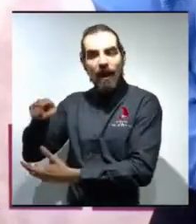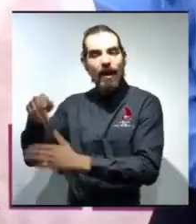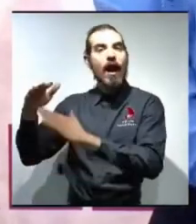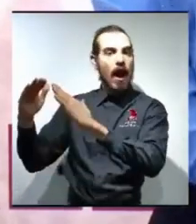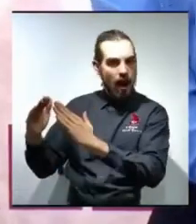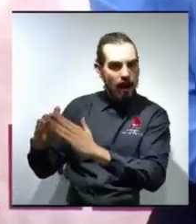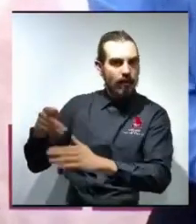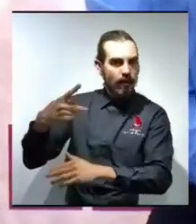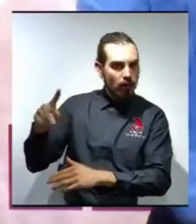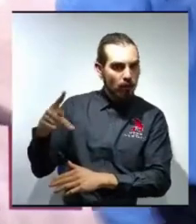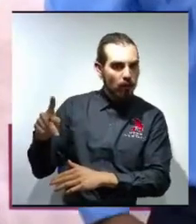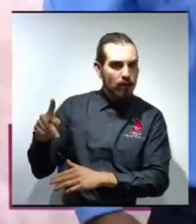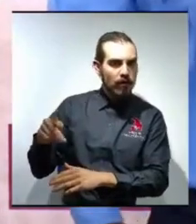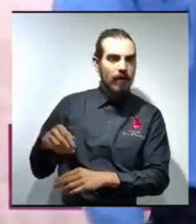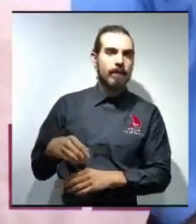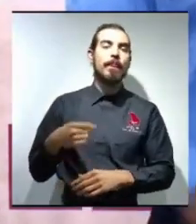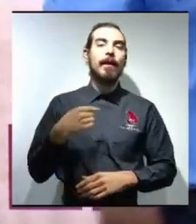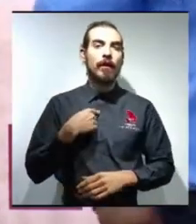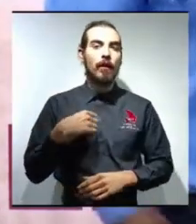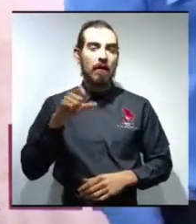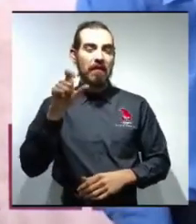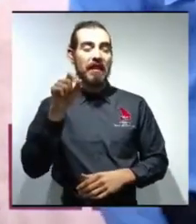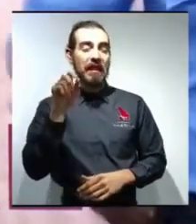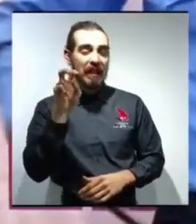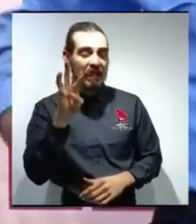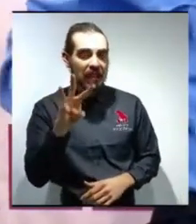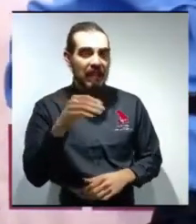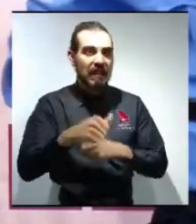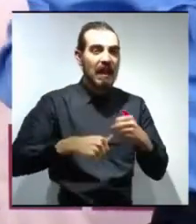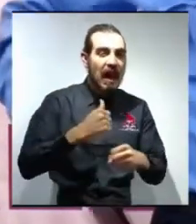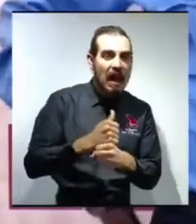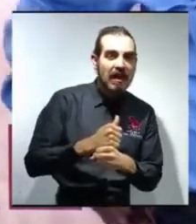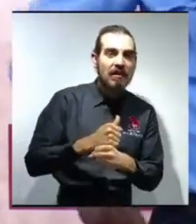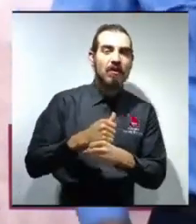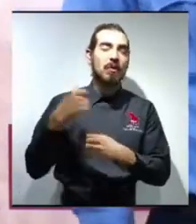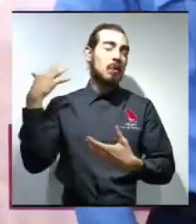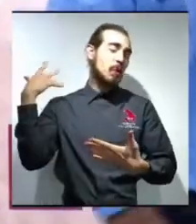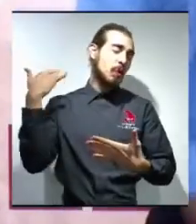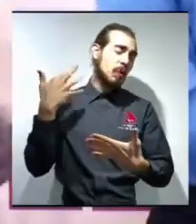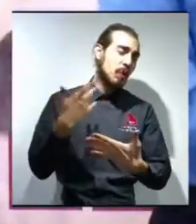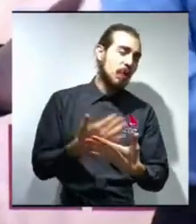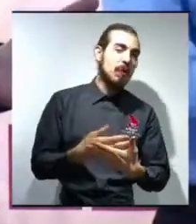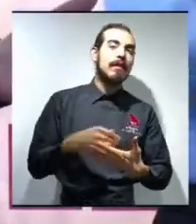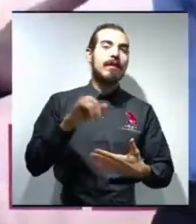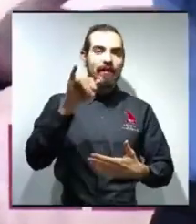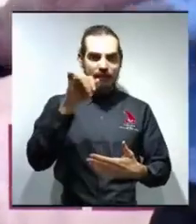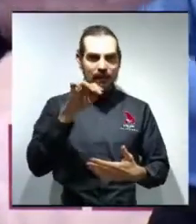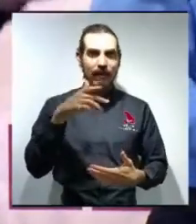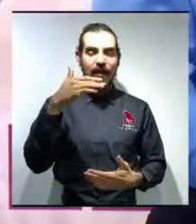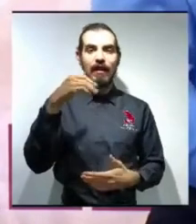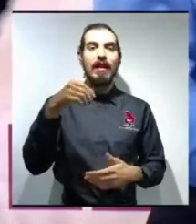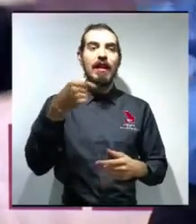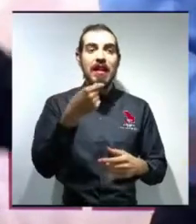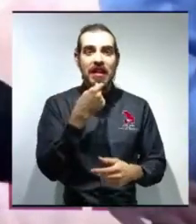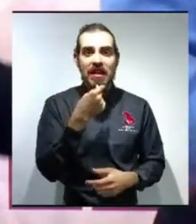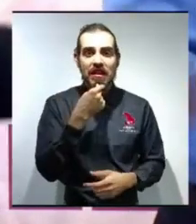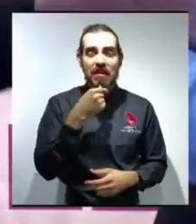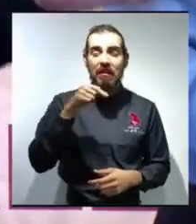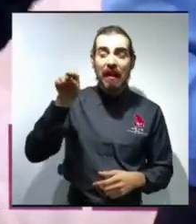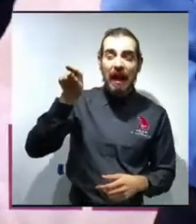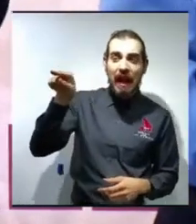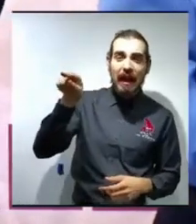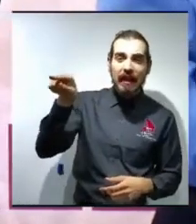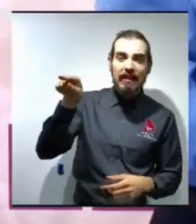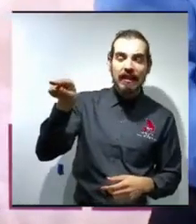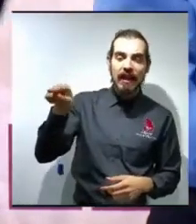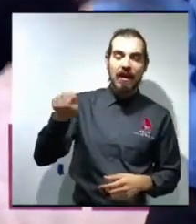yo tengo 23, 24 años en este tema, y créanme que nosotros sabemos que son niños que vienen desde chiquitos y luego